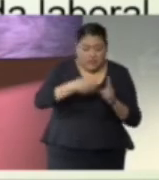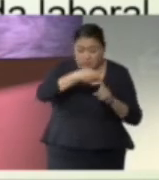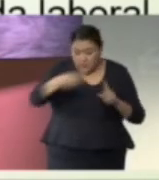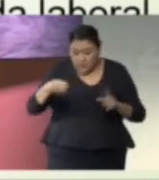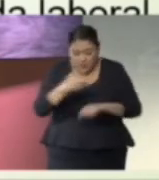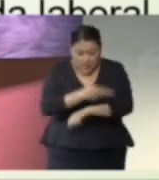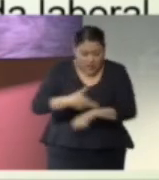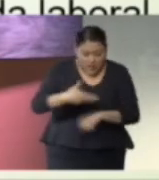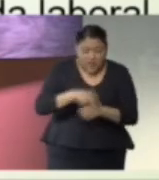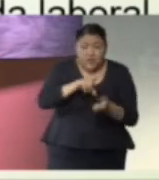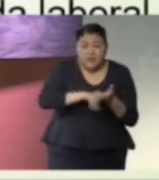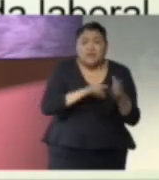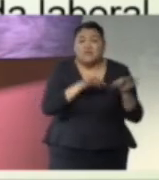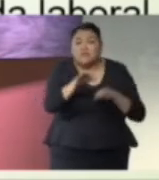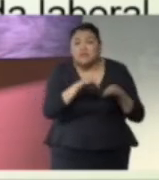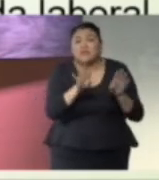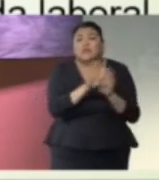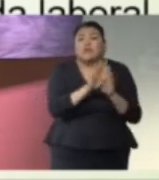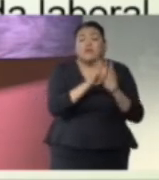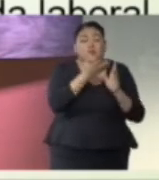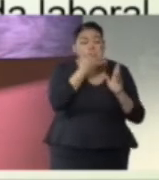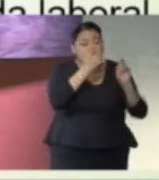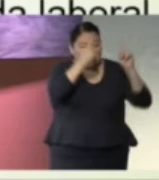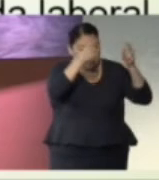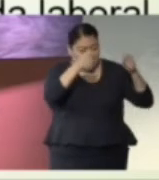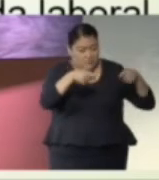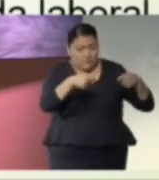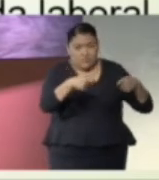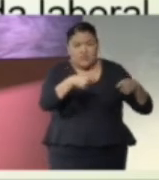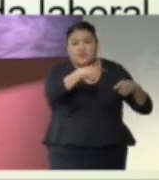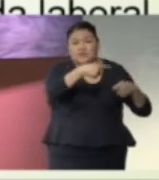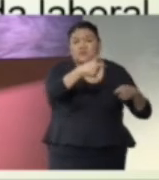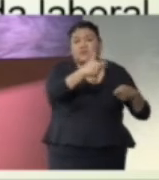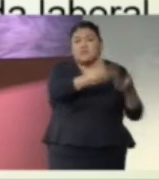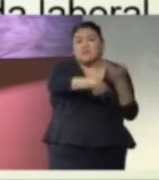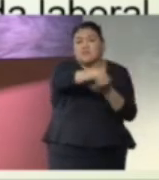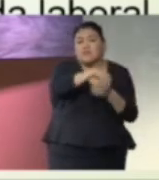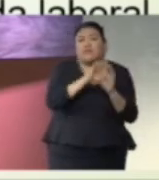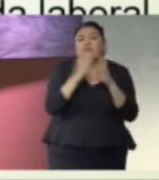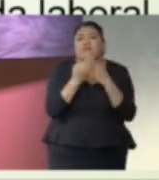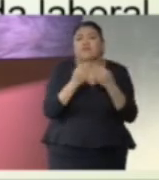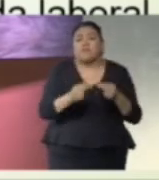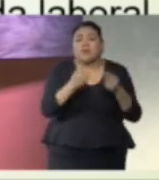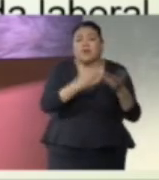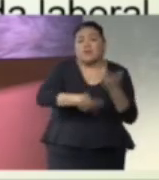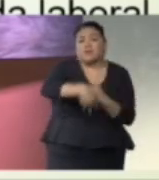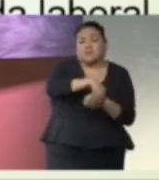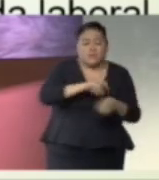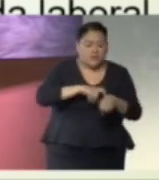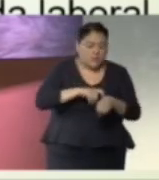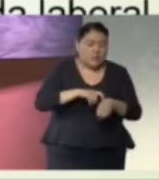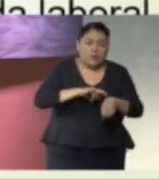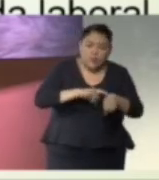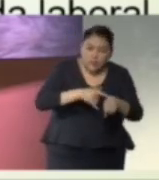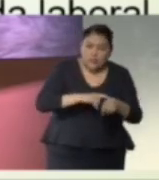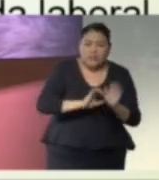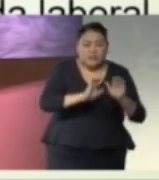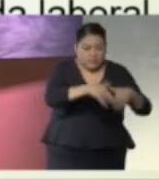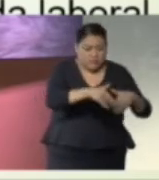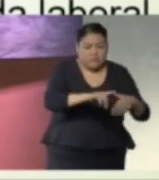esta organización que está marcando el sistema capitalista precisamente en cumplir ciertos horarios, cumplir ciertas